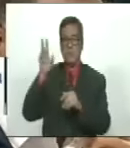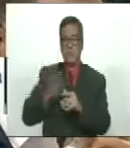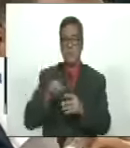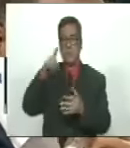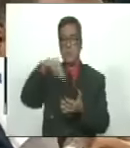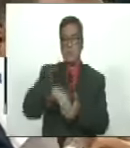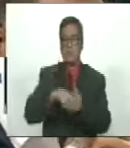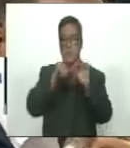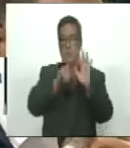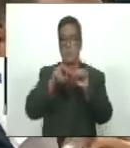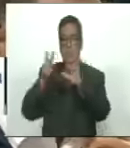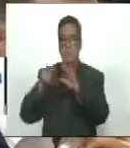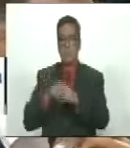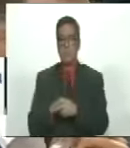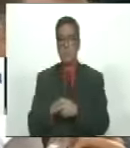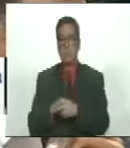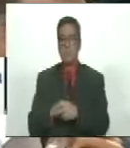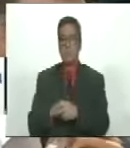en